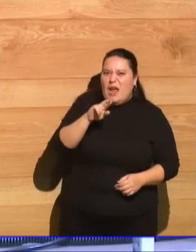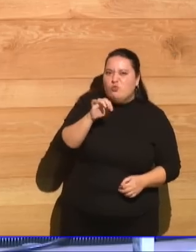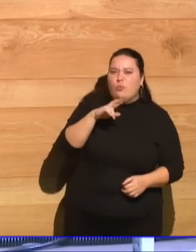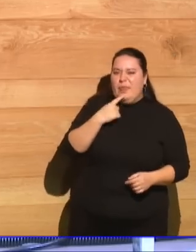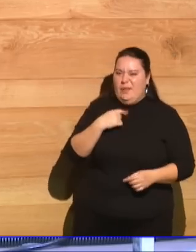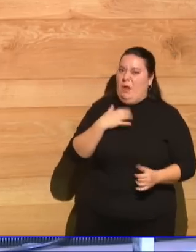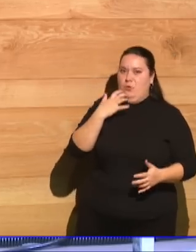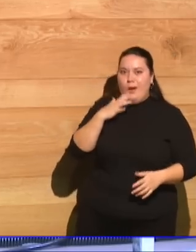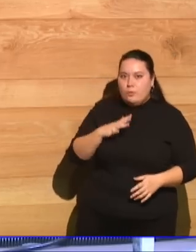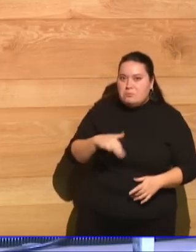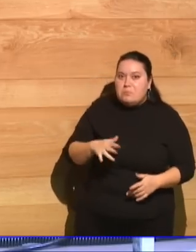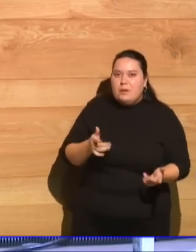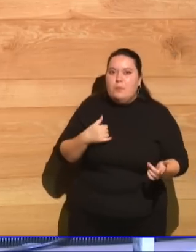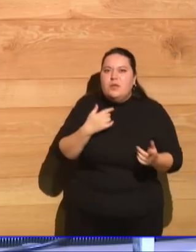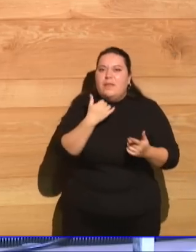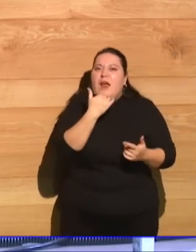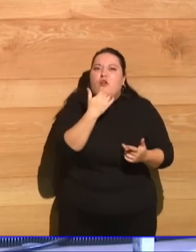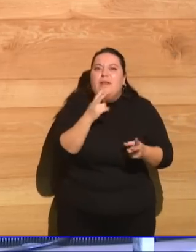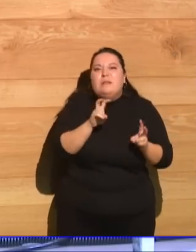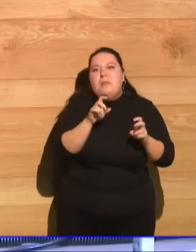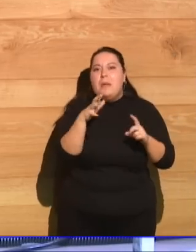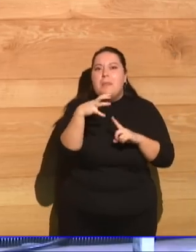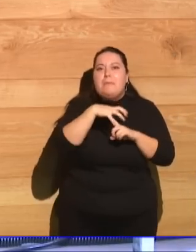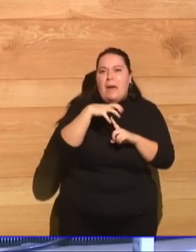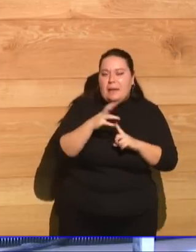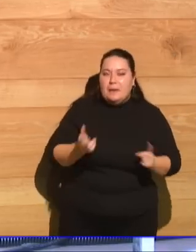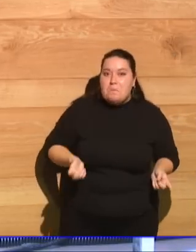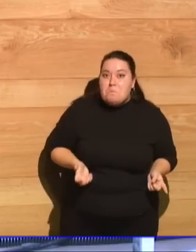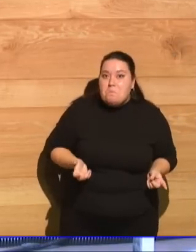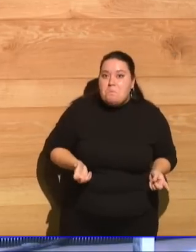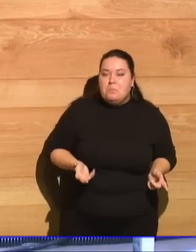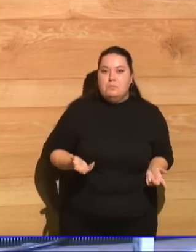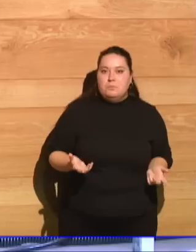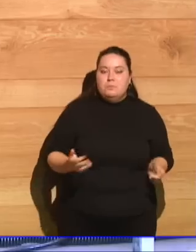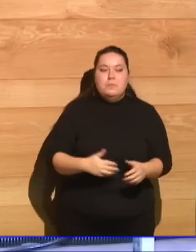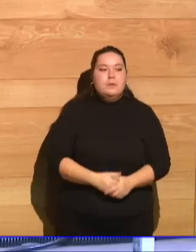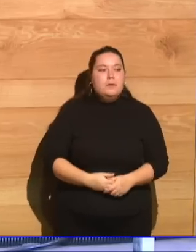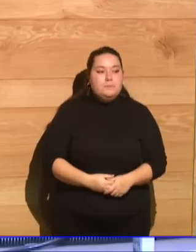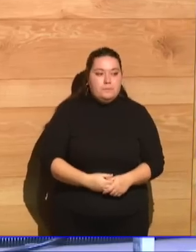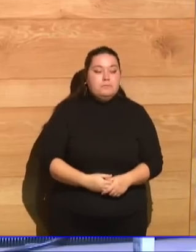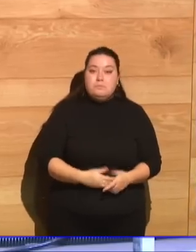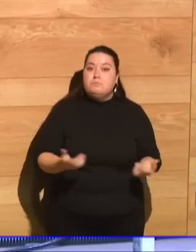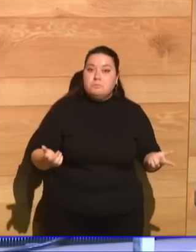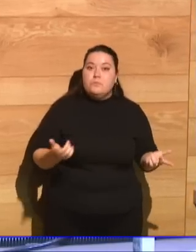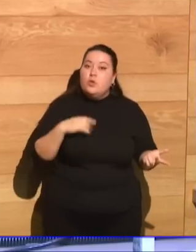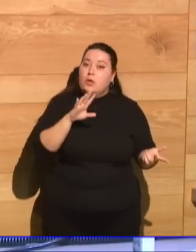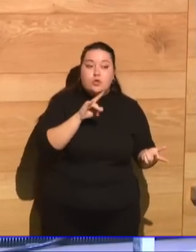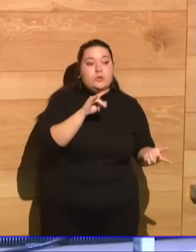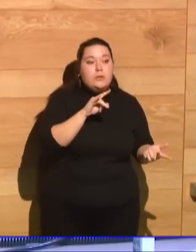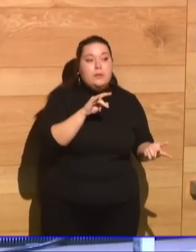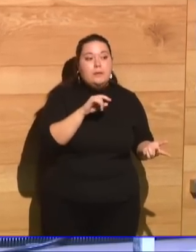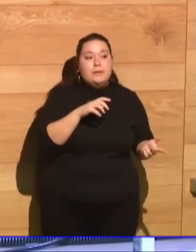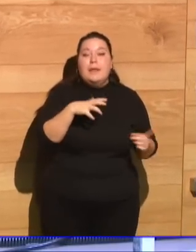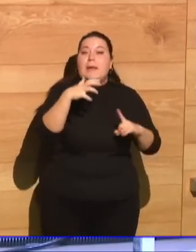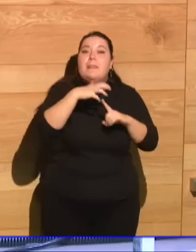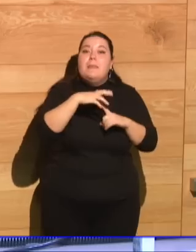extrañado que vamos a hacer un tema de parques en Todopoderosos. Y él, como le gusta mucho, dice, sí, de parque